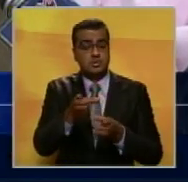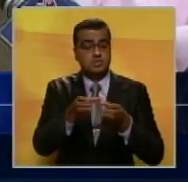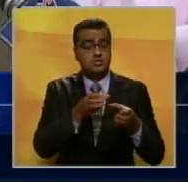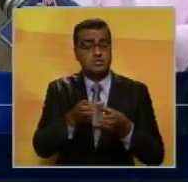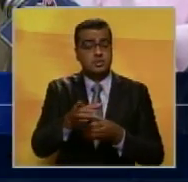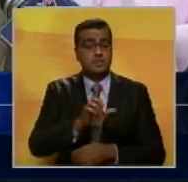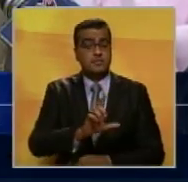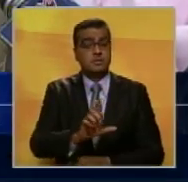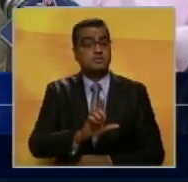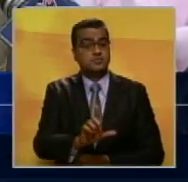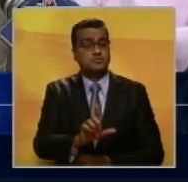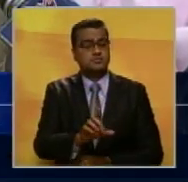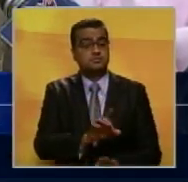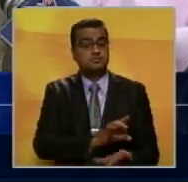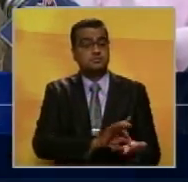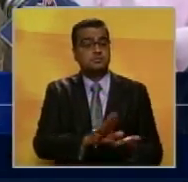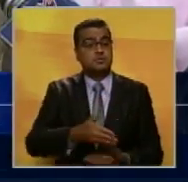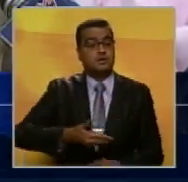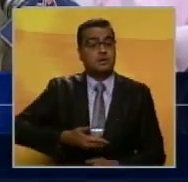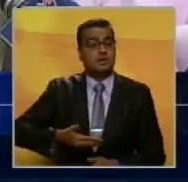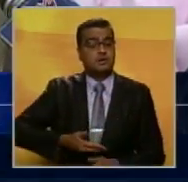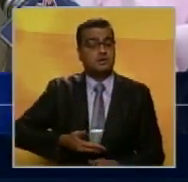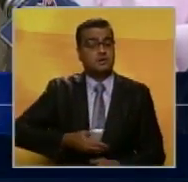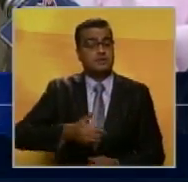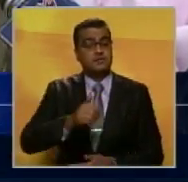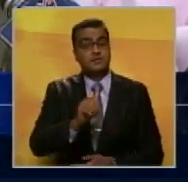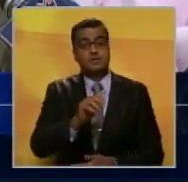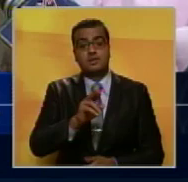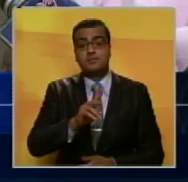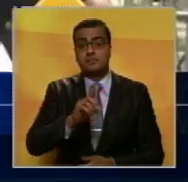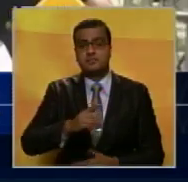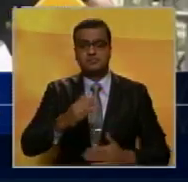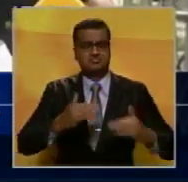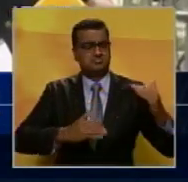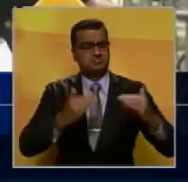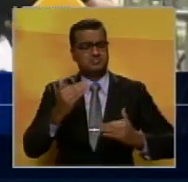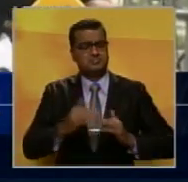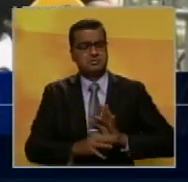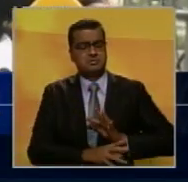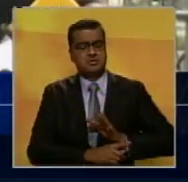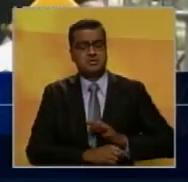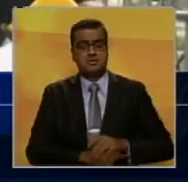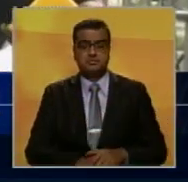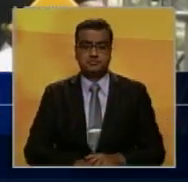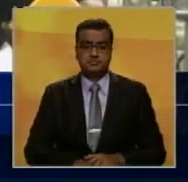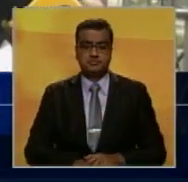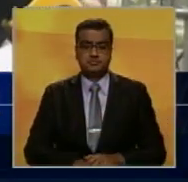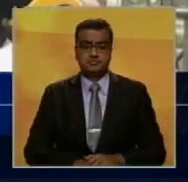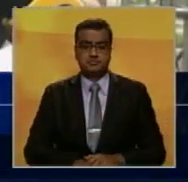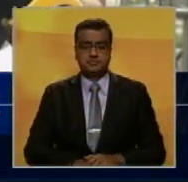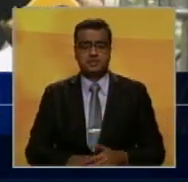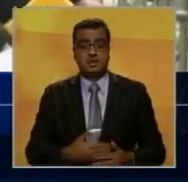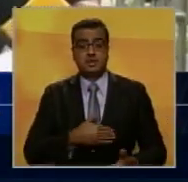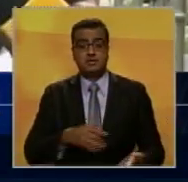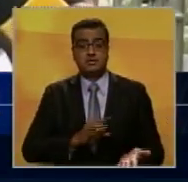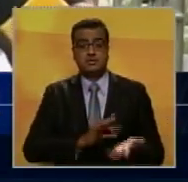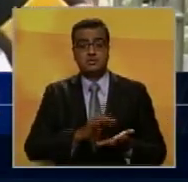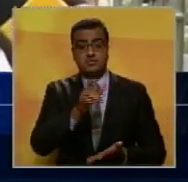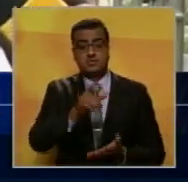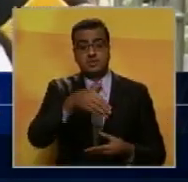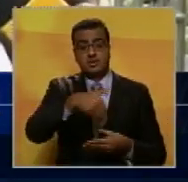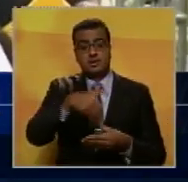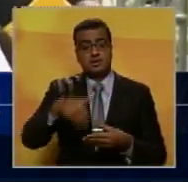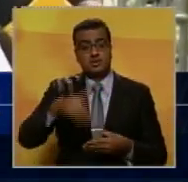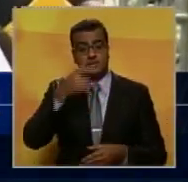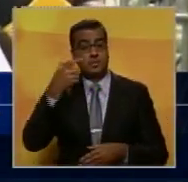del PSUV de destituir al alcalde Alfredo Ramos es además irregular y fraudulenta. A su juicio, pretender destituir a un funcionario electo